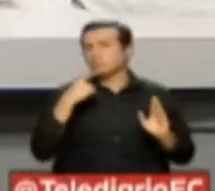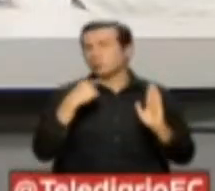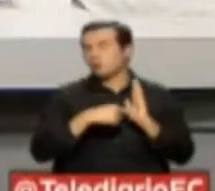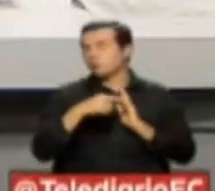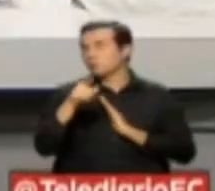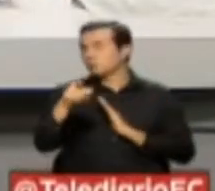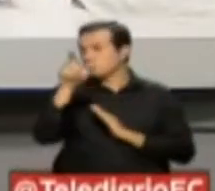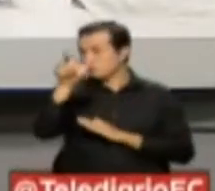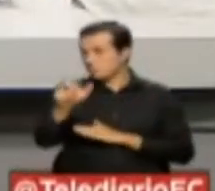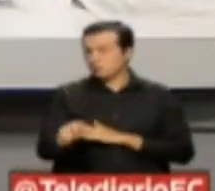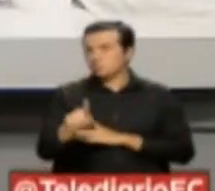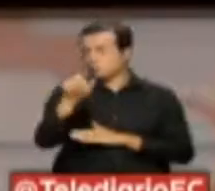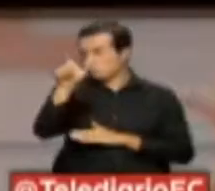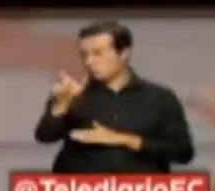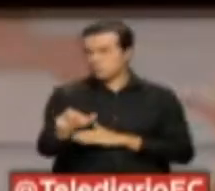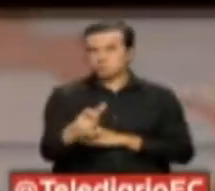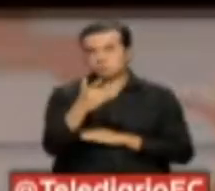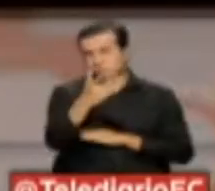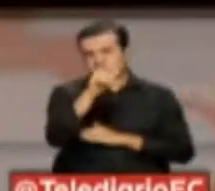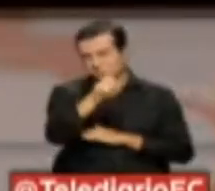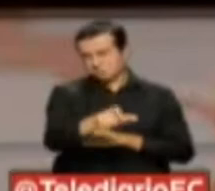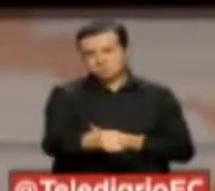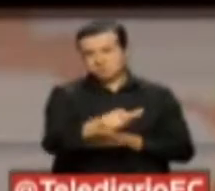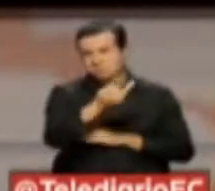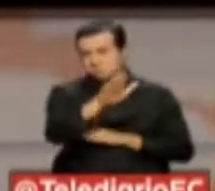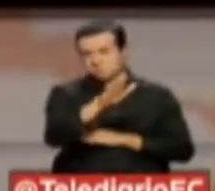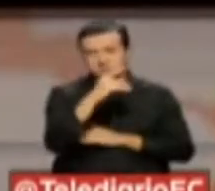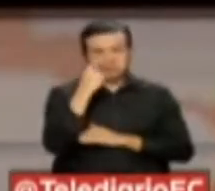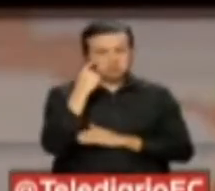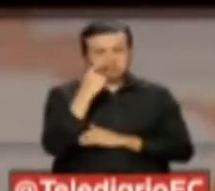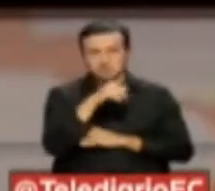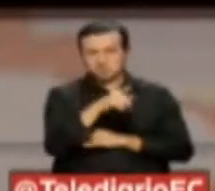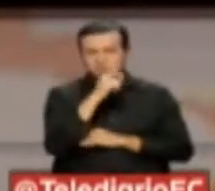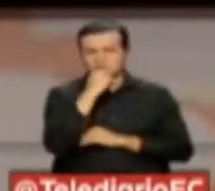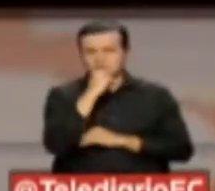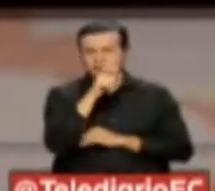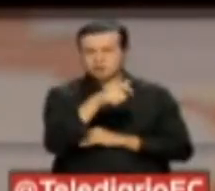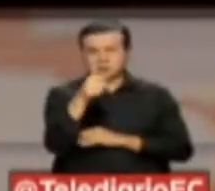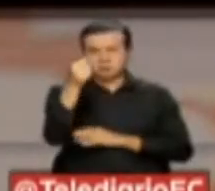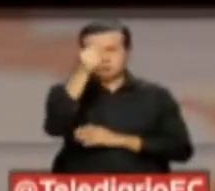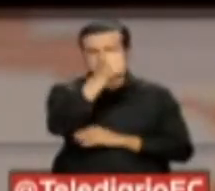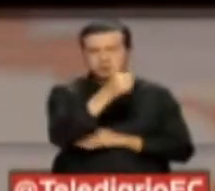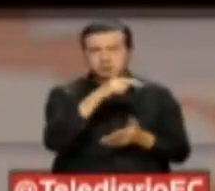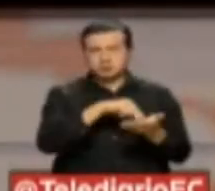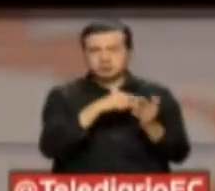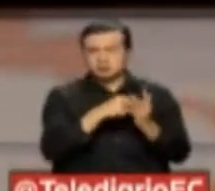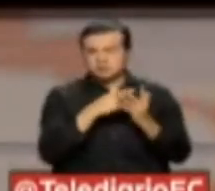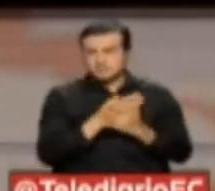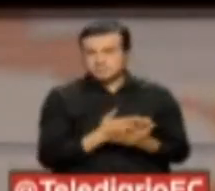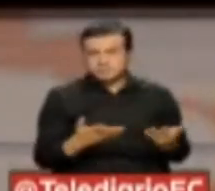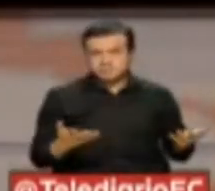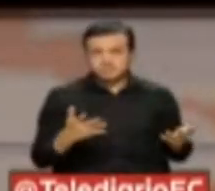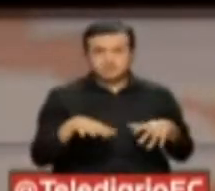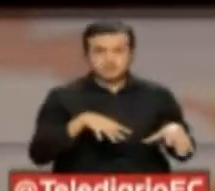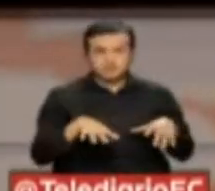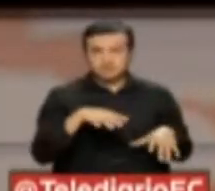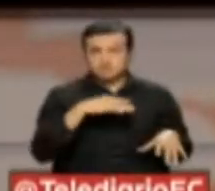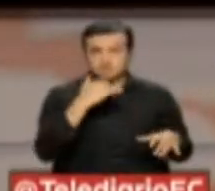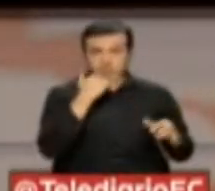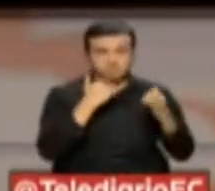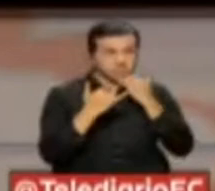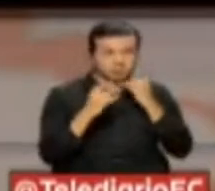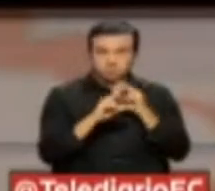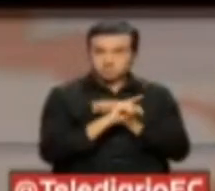usted sea una persona que se cuestione algo la forma como llegó a un lugar no que decir que sus actos sean ilegales